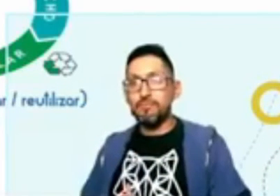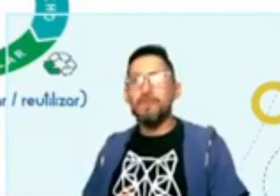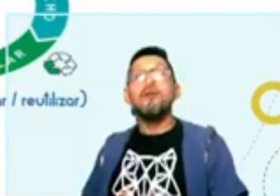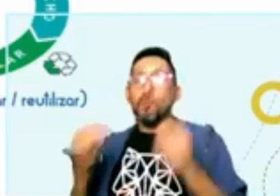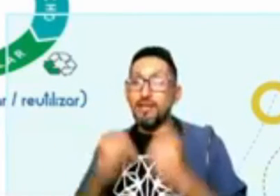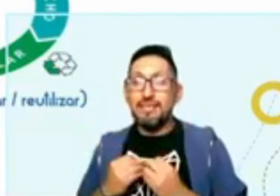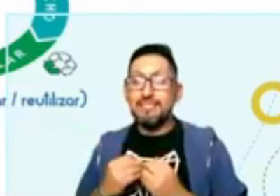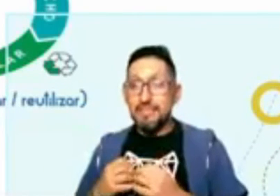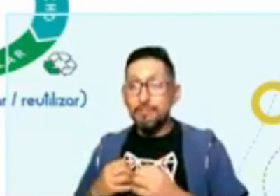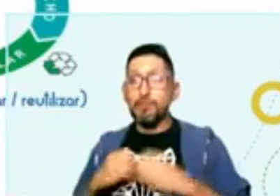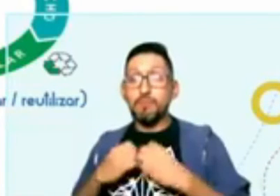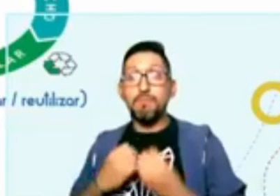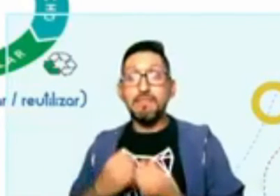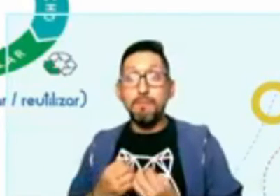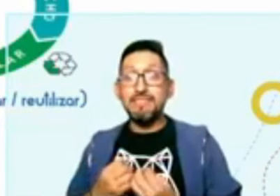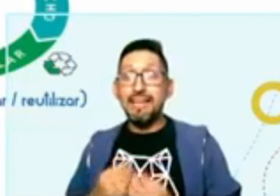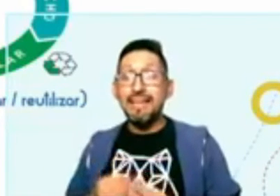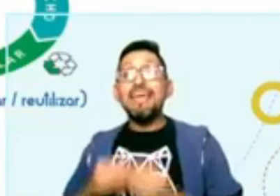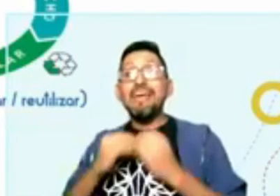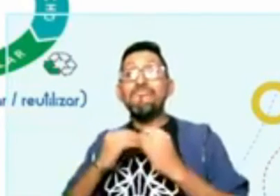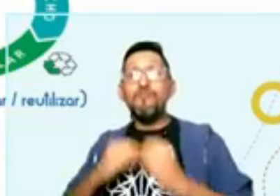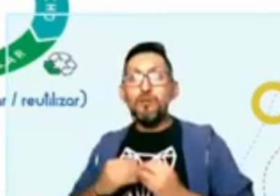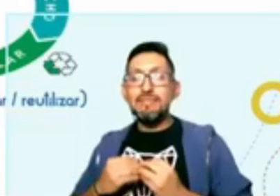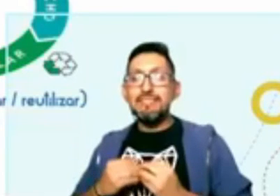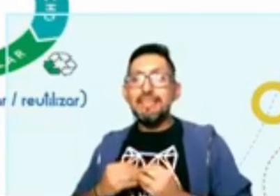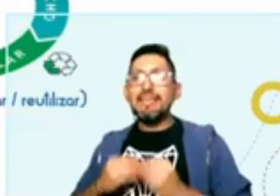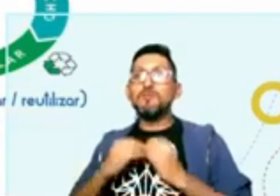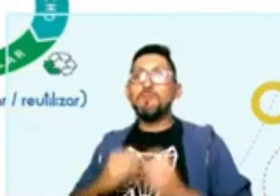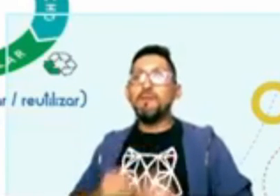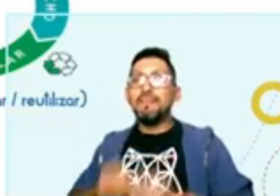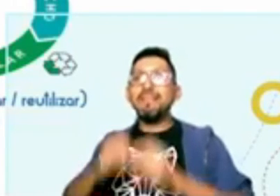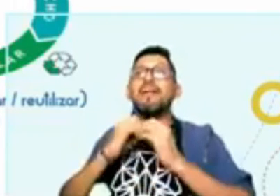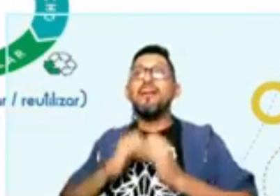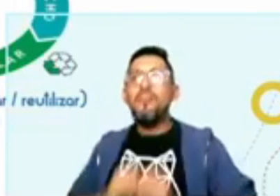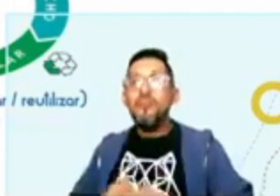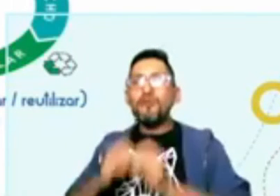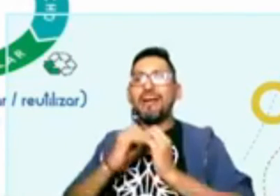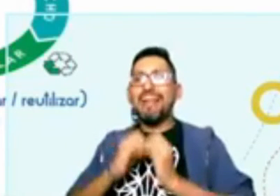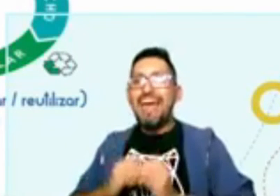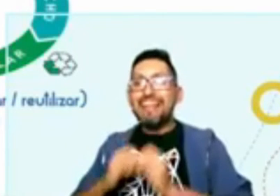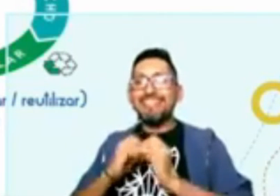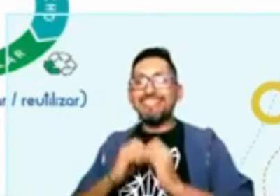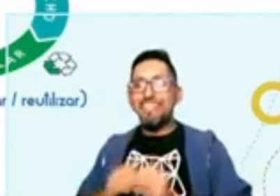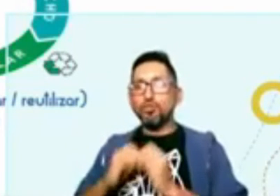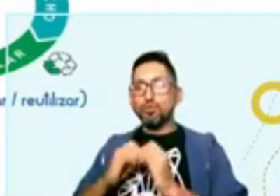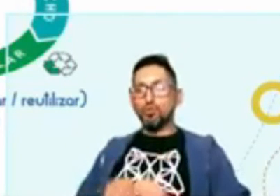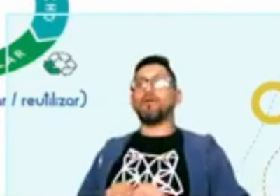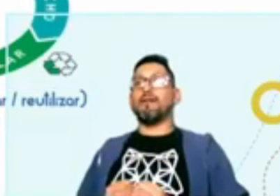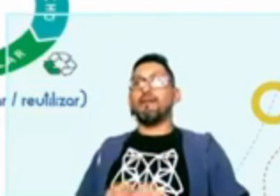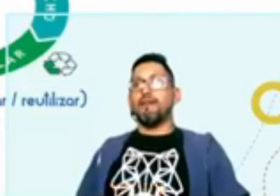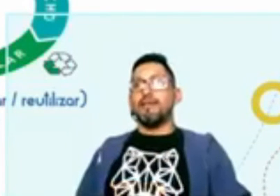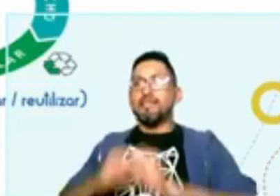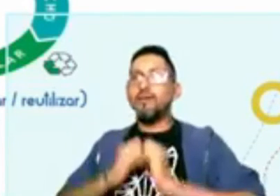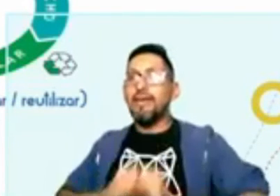otras. Una de ellas es que podemos empezar a pensar en formas que nos permitan no crear desechos